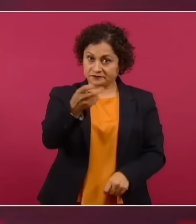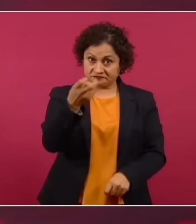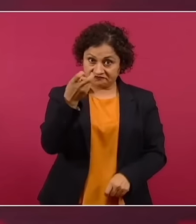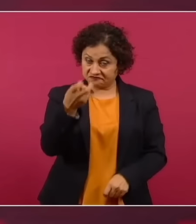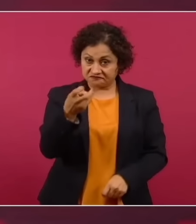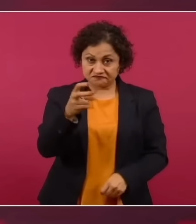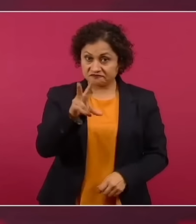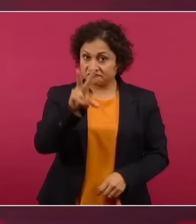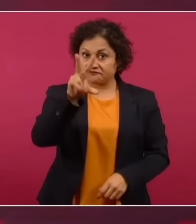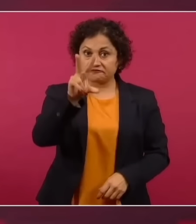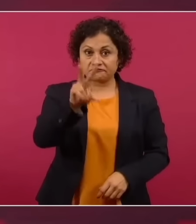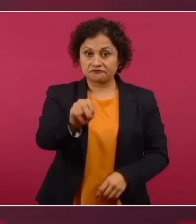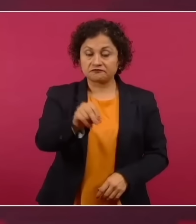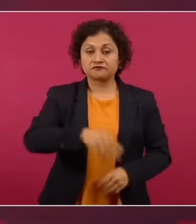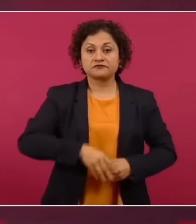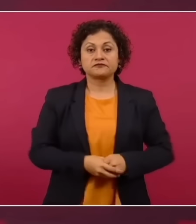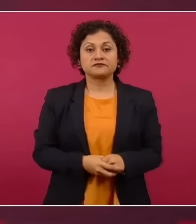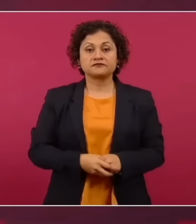Aquí